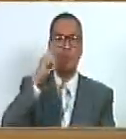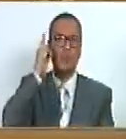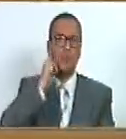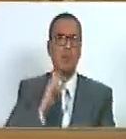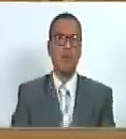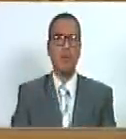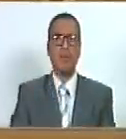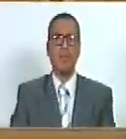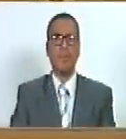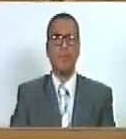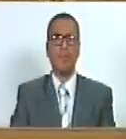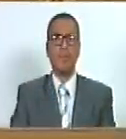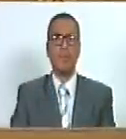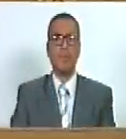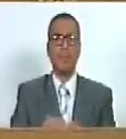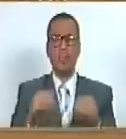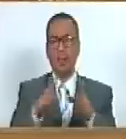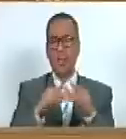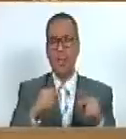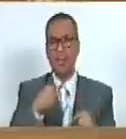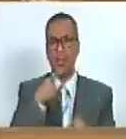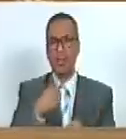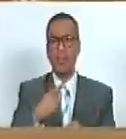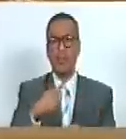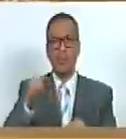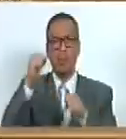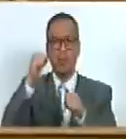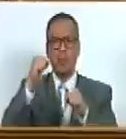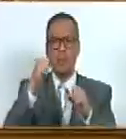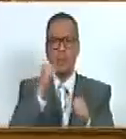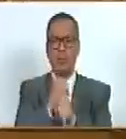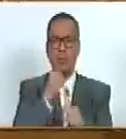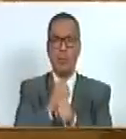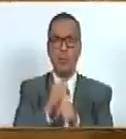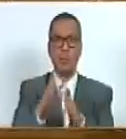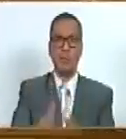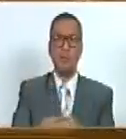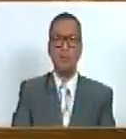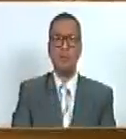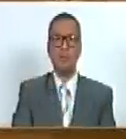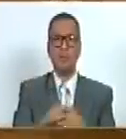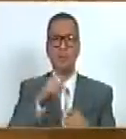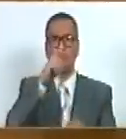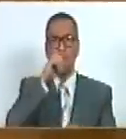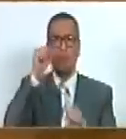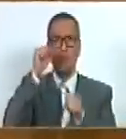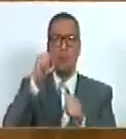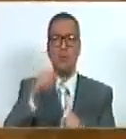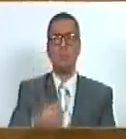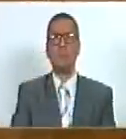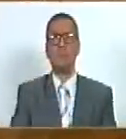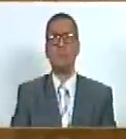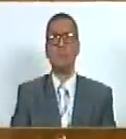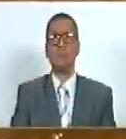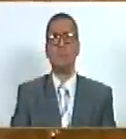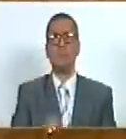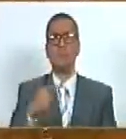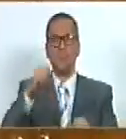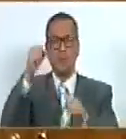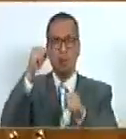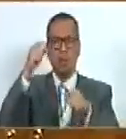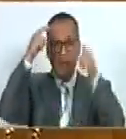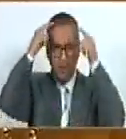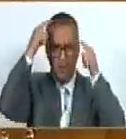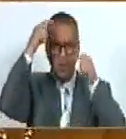Bolivariana. Es todo. ¡Viva la clase obrera! ¡Viva Nicolás Maduro Moro! ¡Y que viva